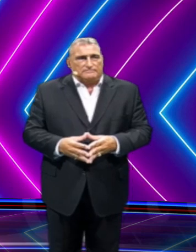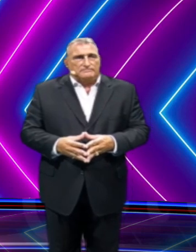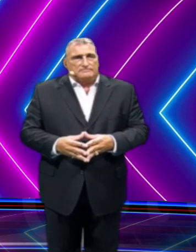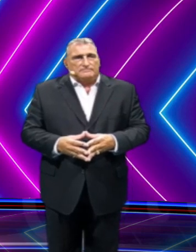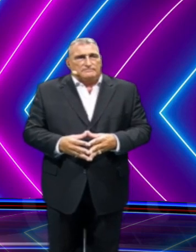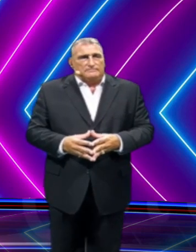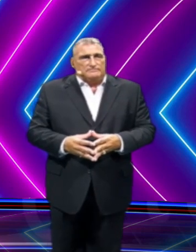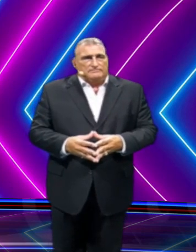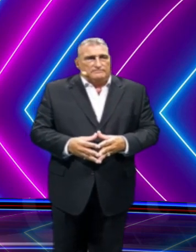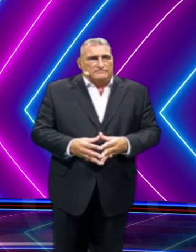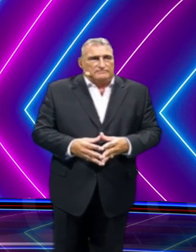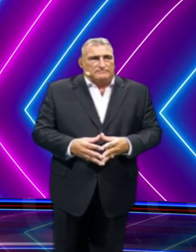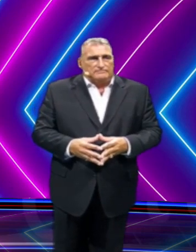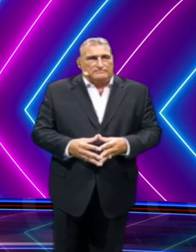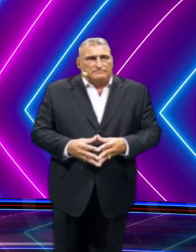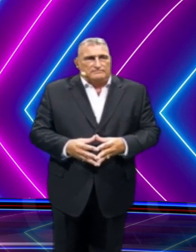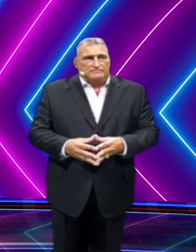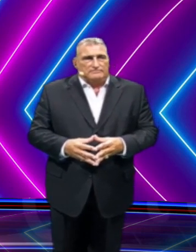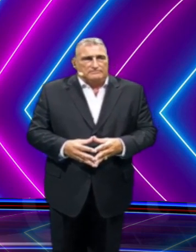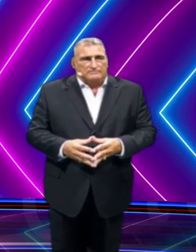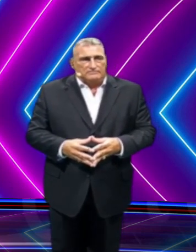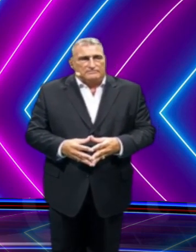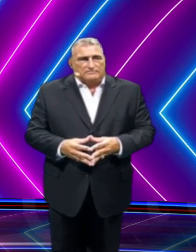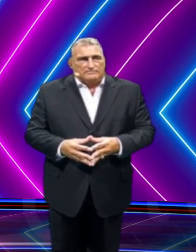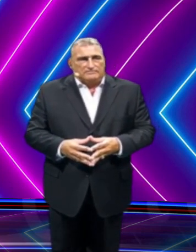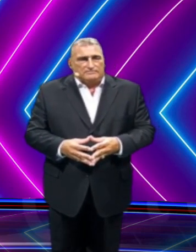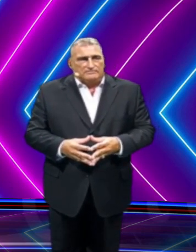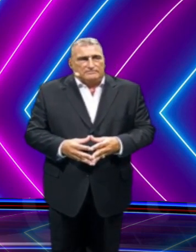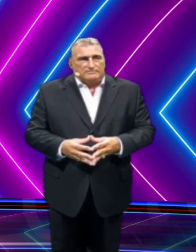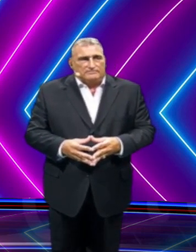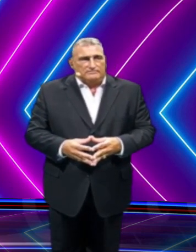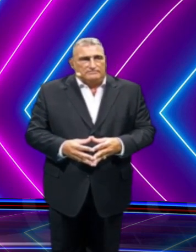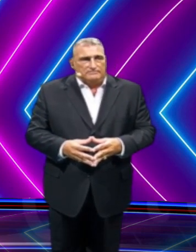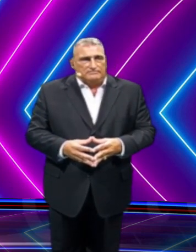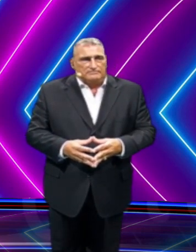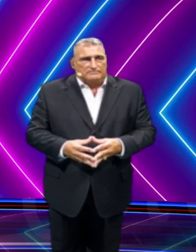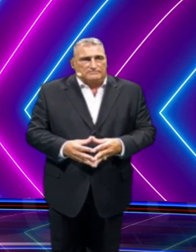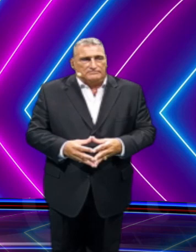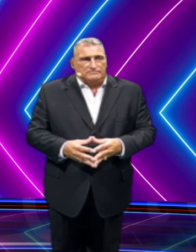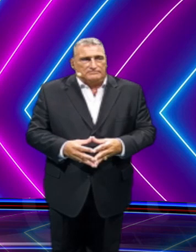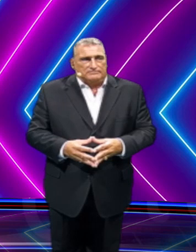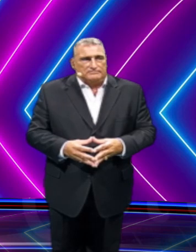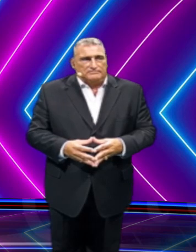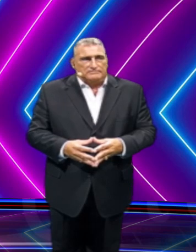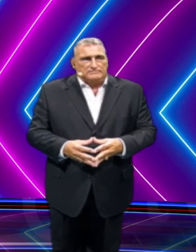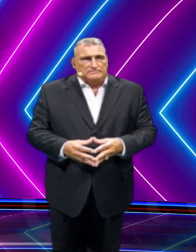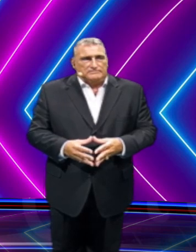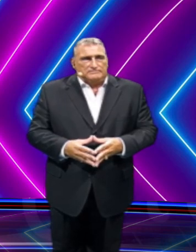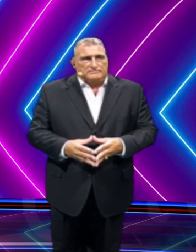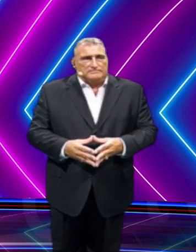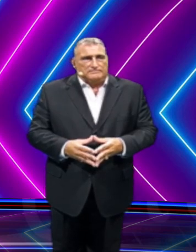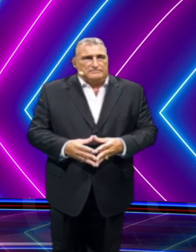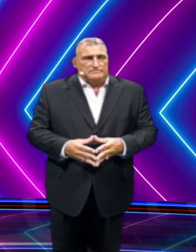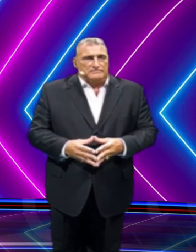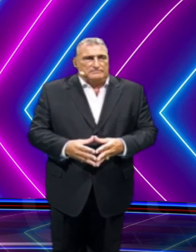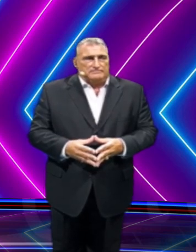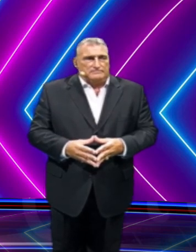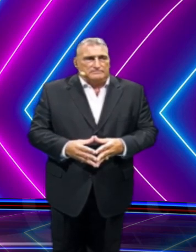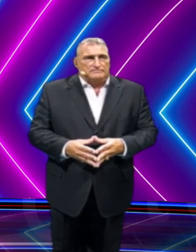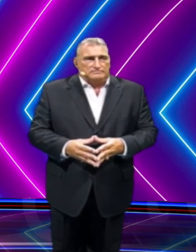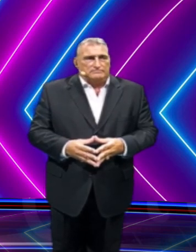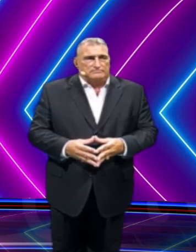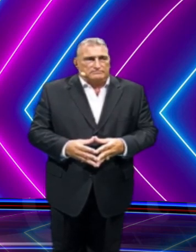vacuna sí, vacuna no. O sea, esto todo, todo es para guerra. Y entramos en la descalificación del otro. Y nos perdemos de foco de lo que